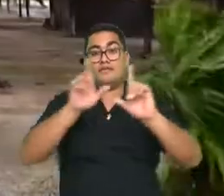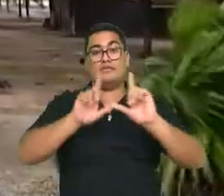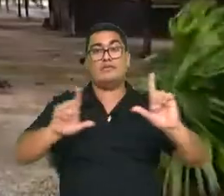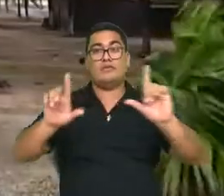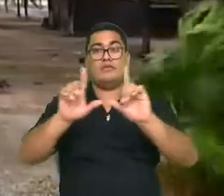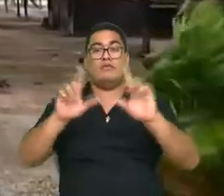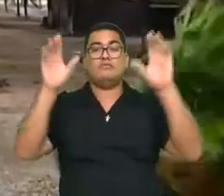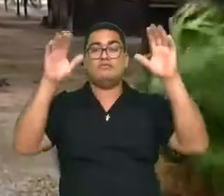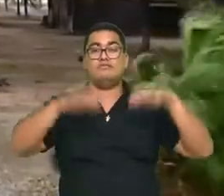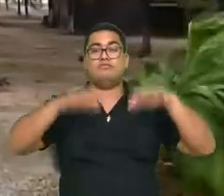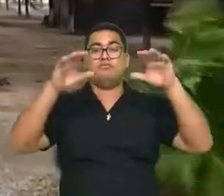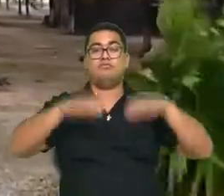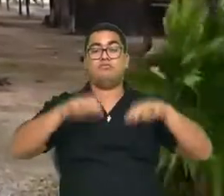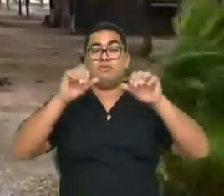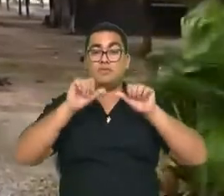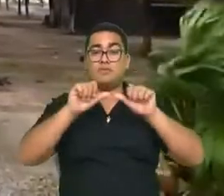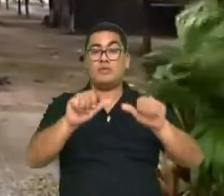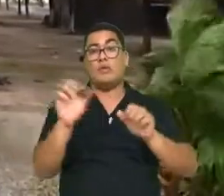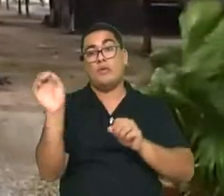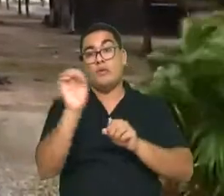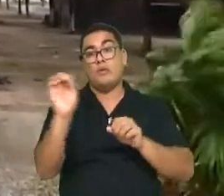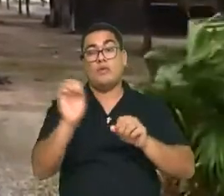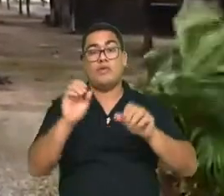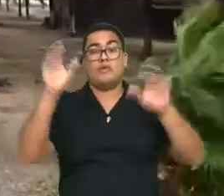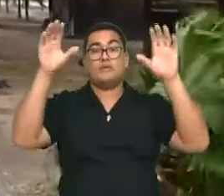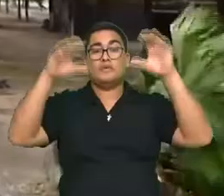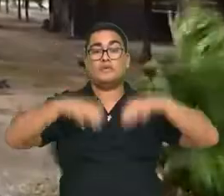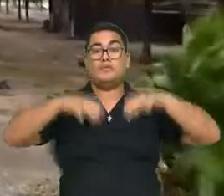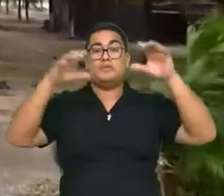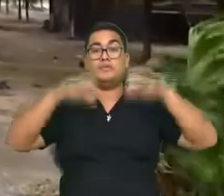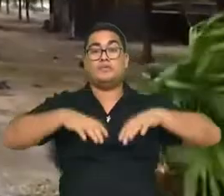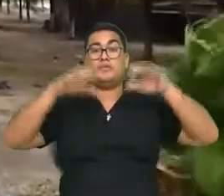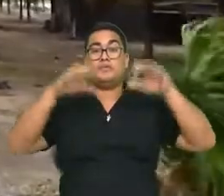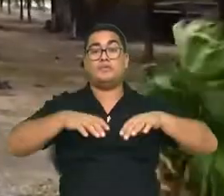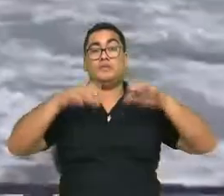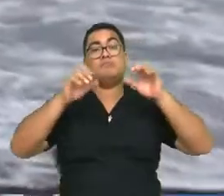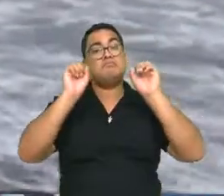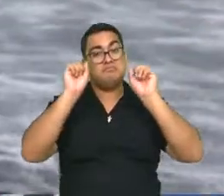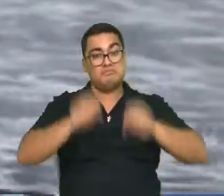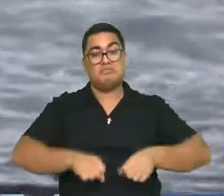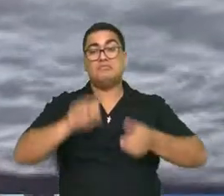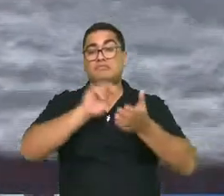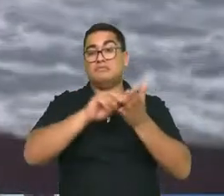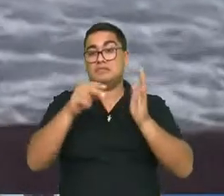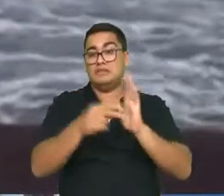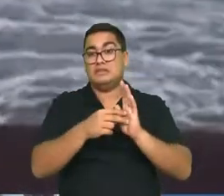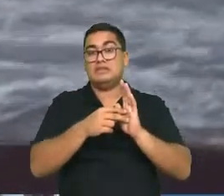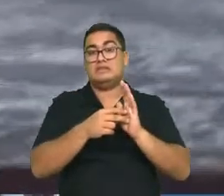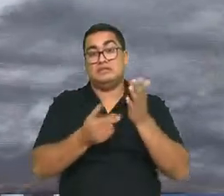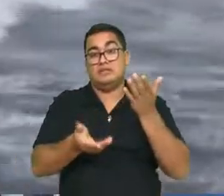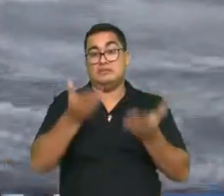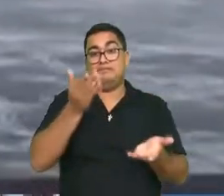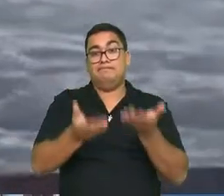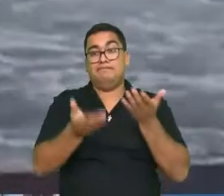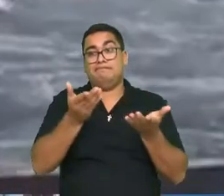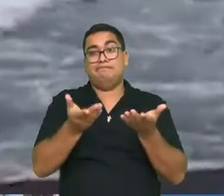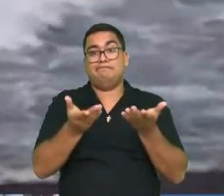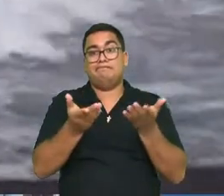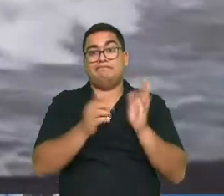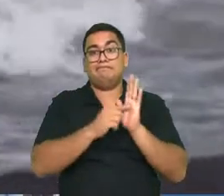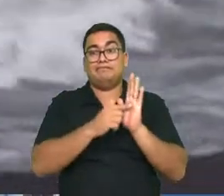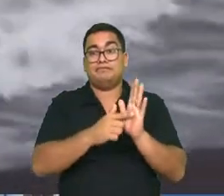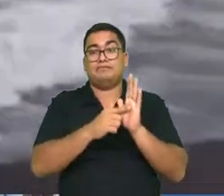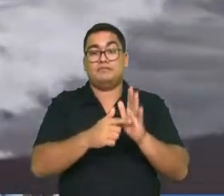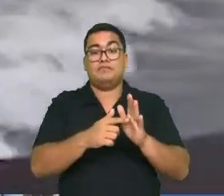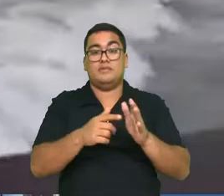brisa o lluvias de ligeras a moderadas, lo que puede significar que nuevamente podamos tener